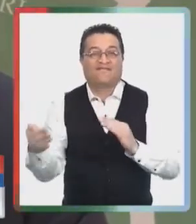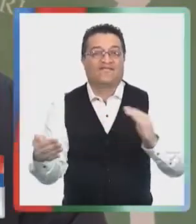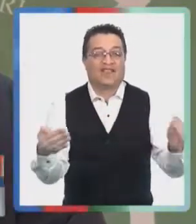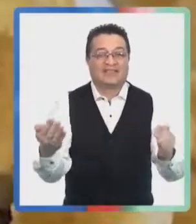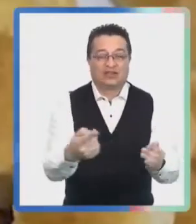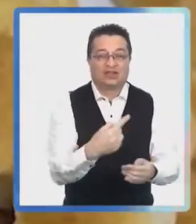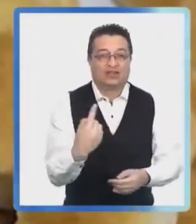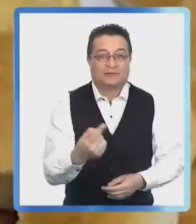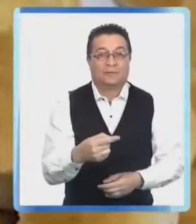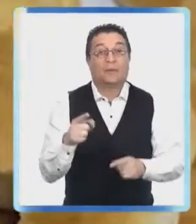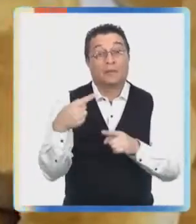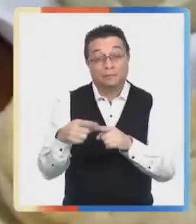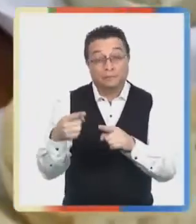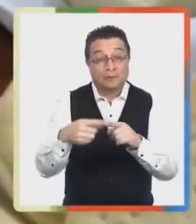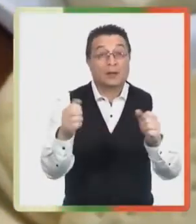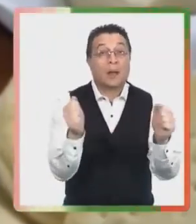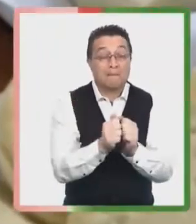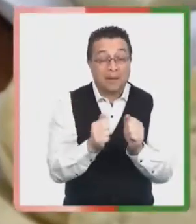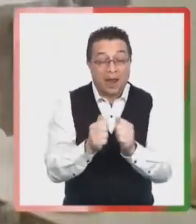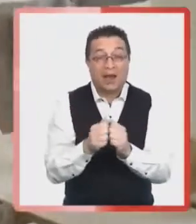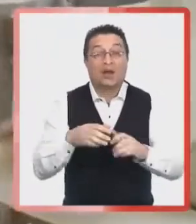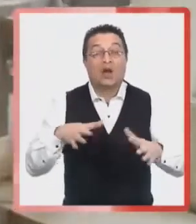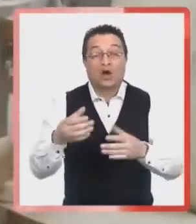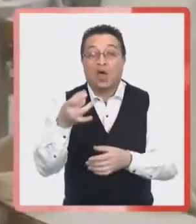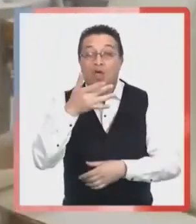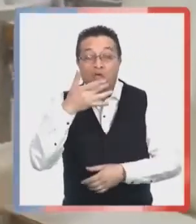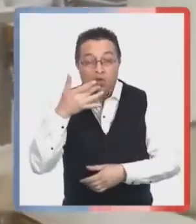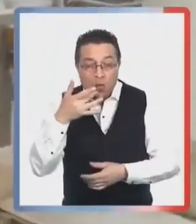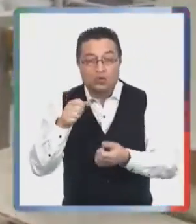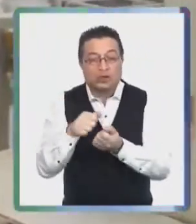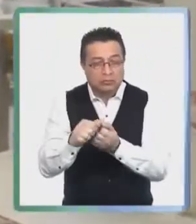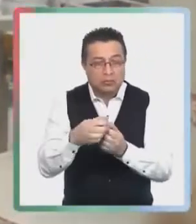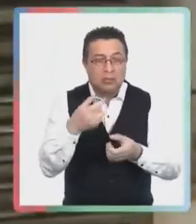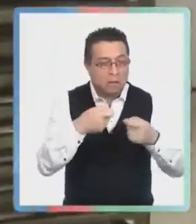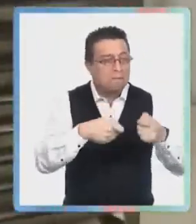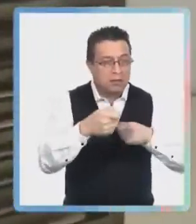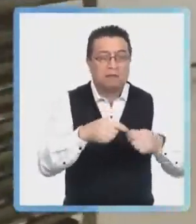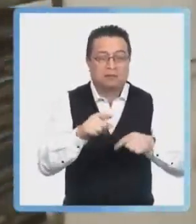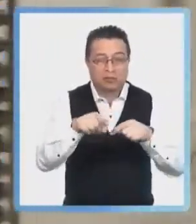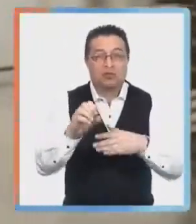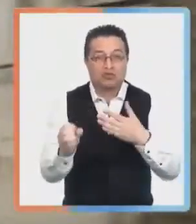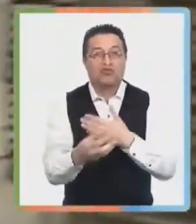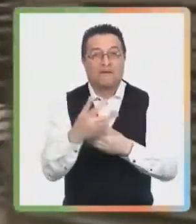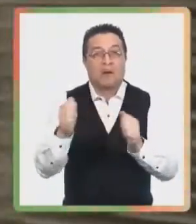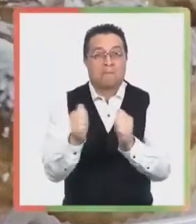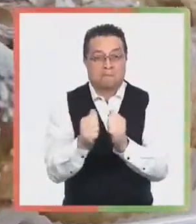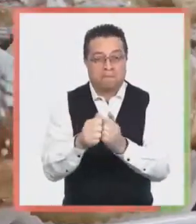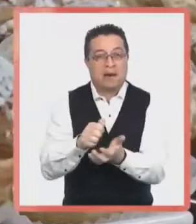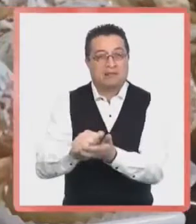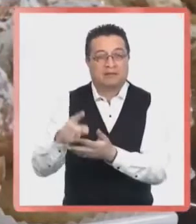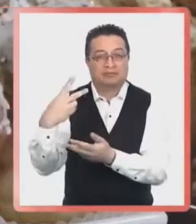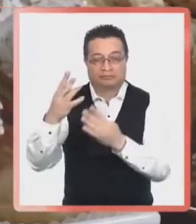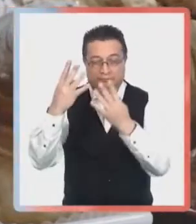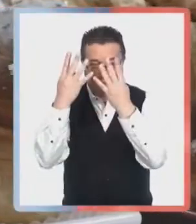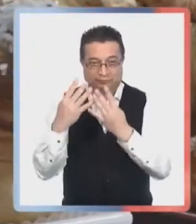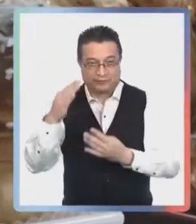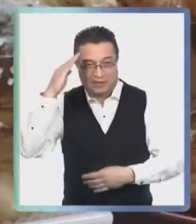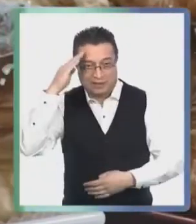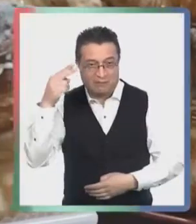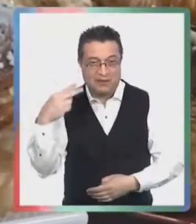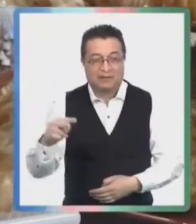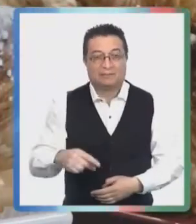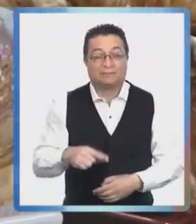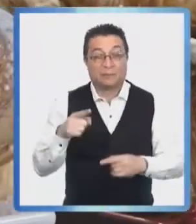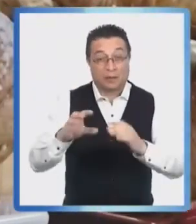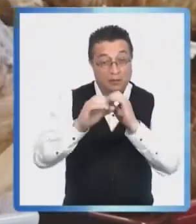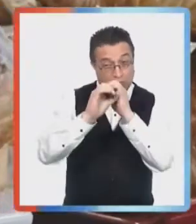nuestros vecinos. Diferentes tipos de pan y productos de pastelería son los que se venderán en esta nueva panadería de